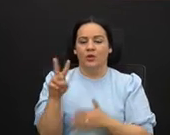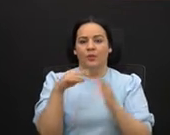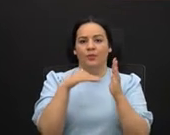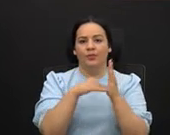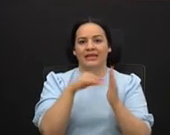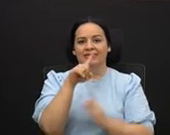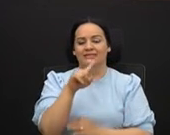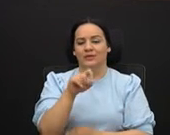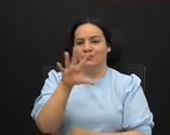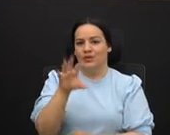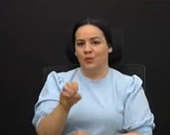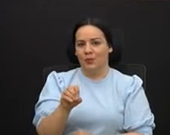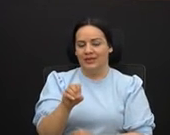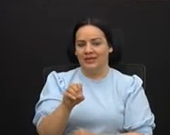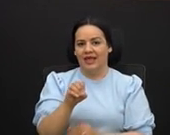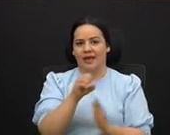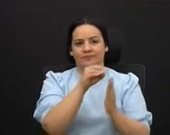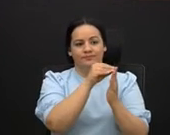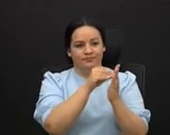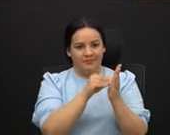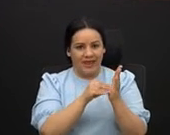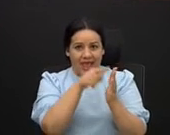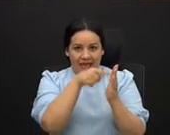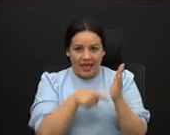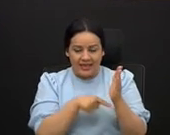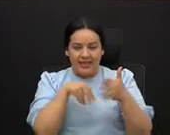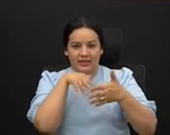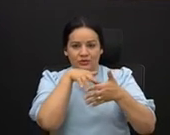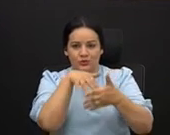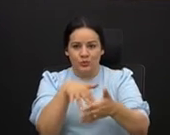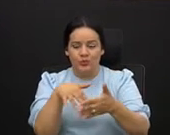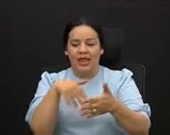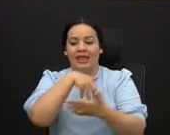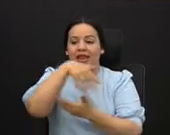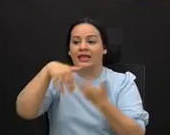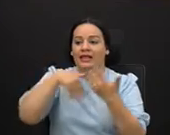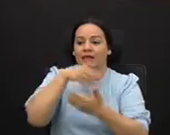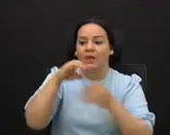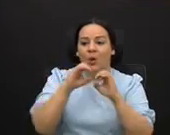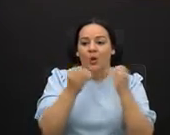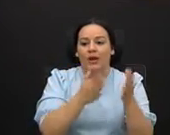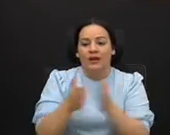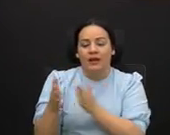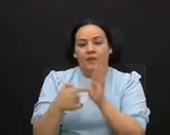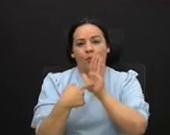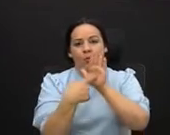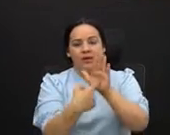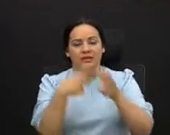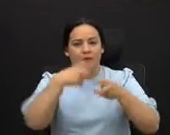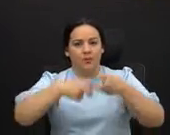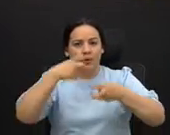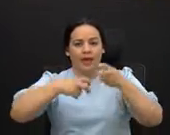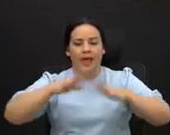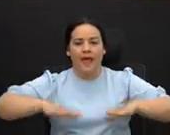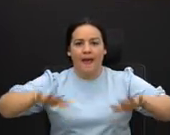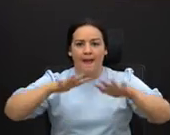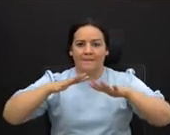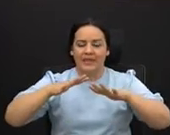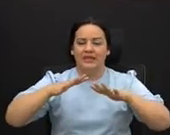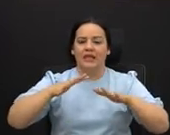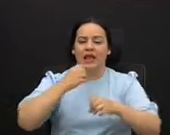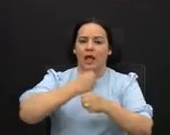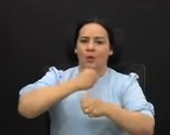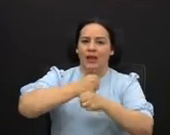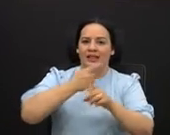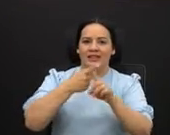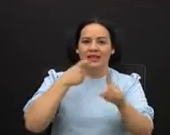22.150 constan estudios sobre el clima organizacional que reflejan la problemática del ambiente laboral desde